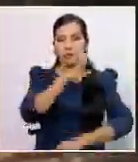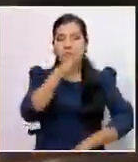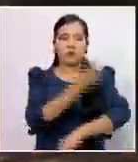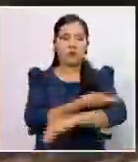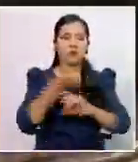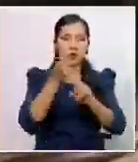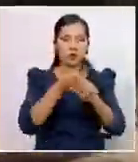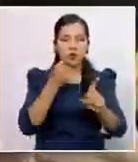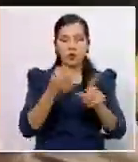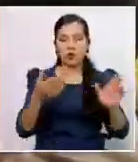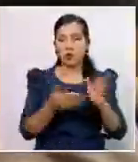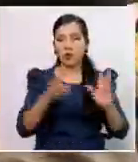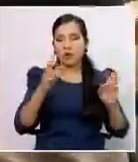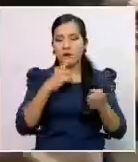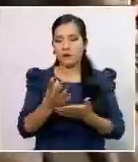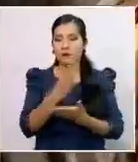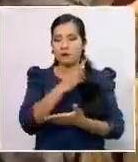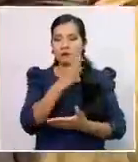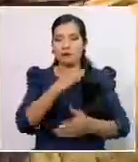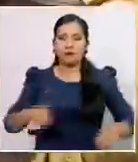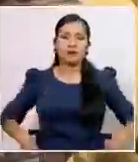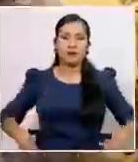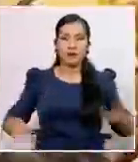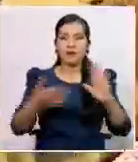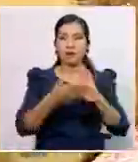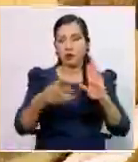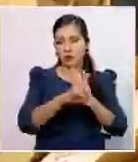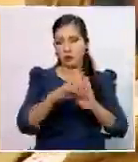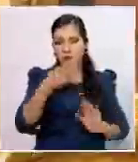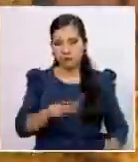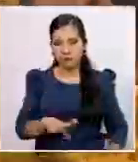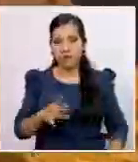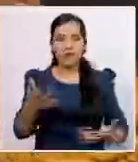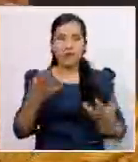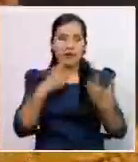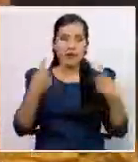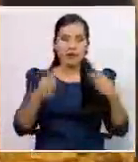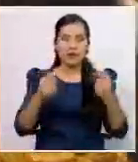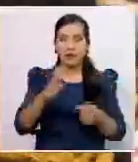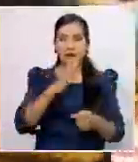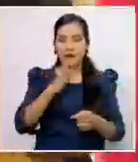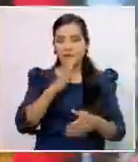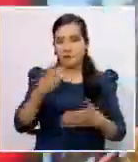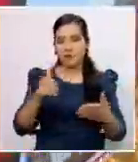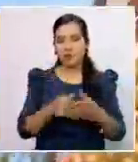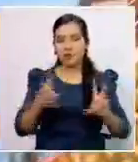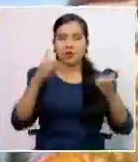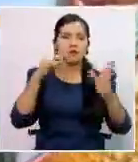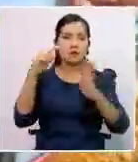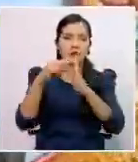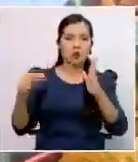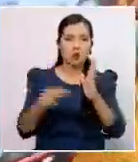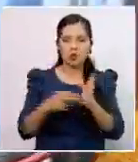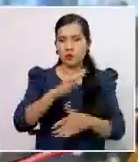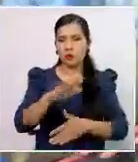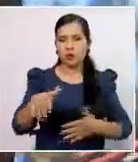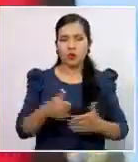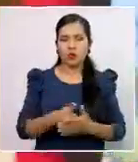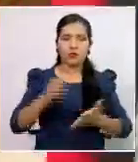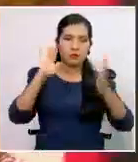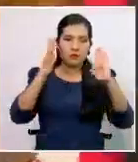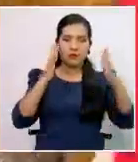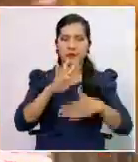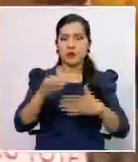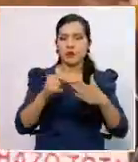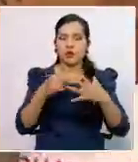la legitimación de ganancias ilícitas, intentando posicionar el discurso de que la normativa criminalizaría la